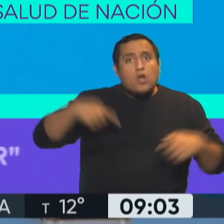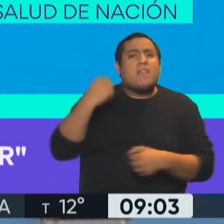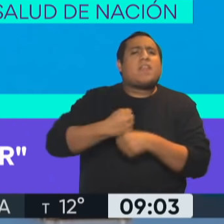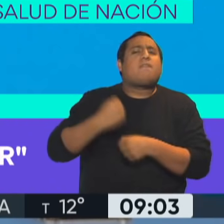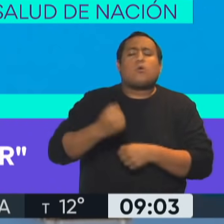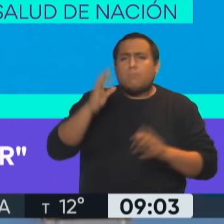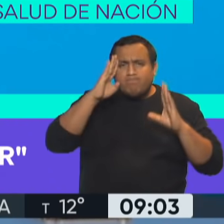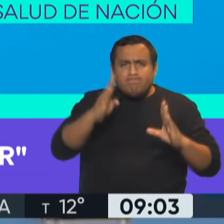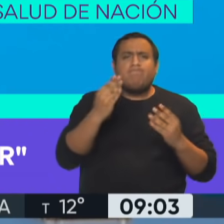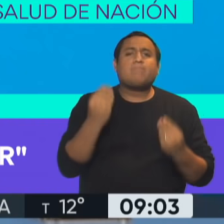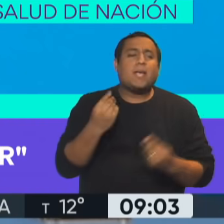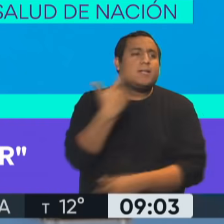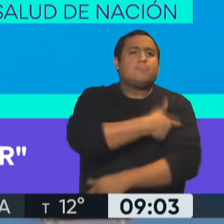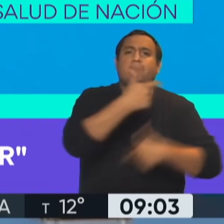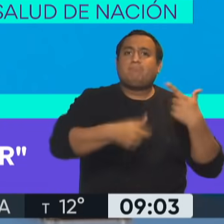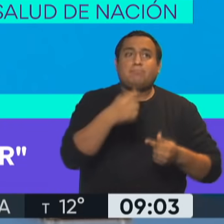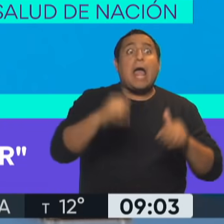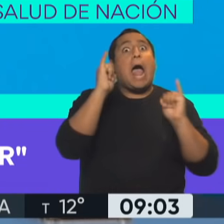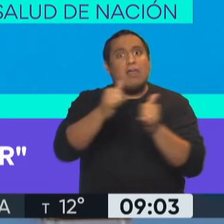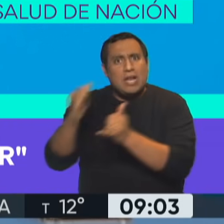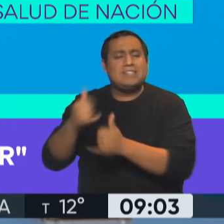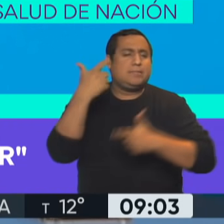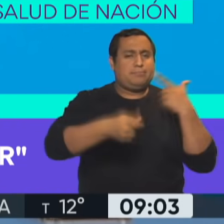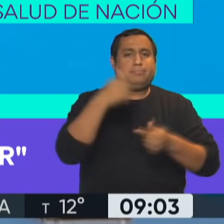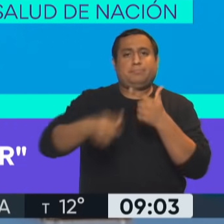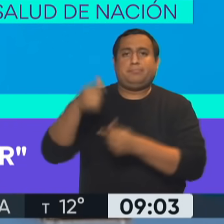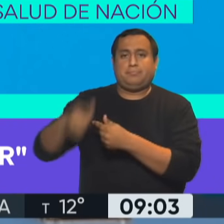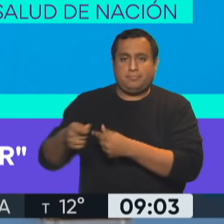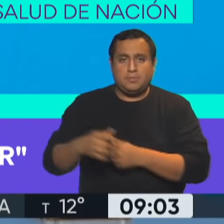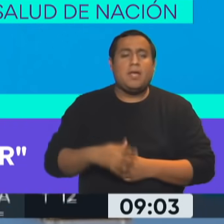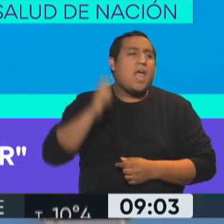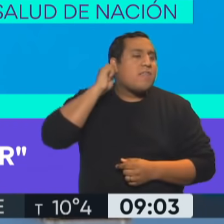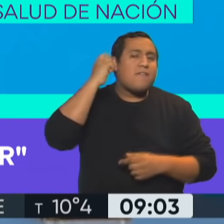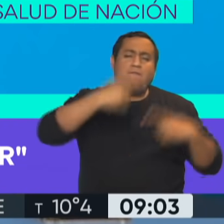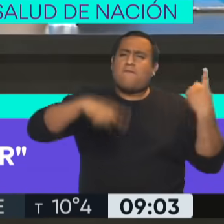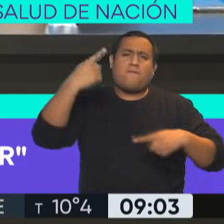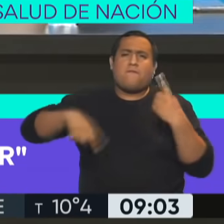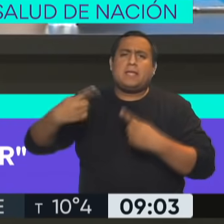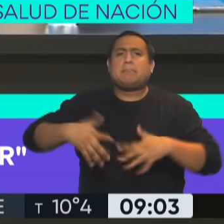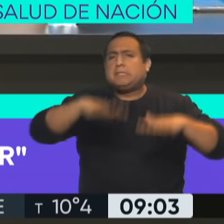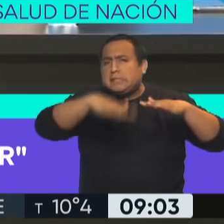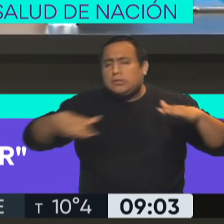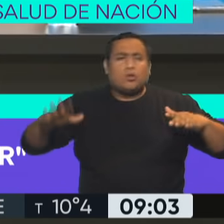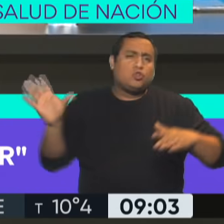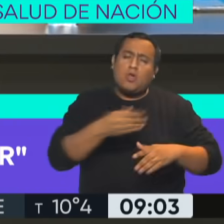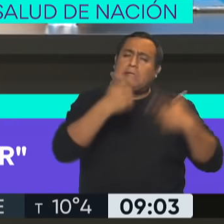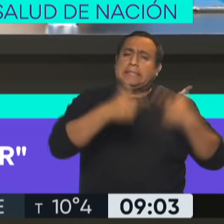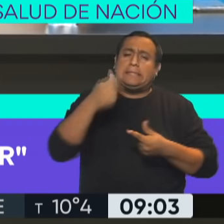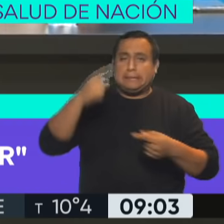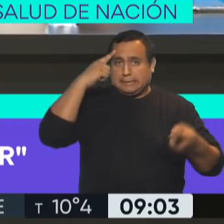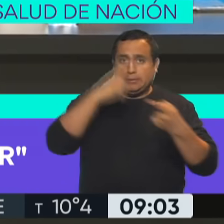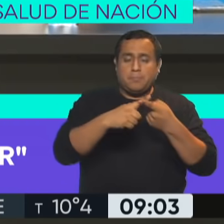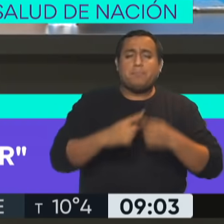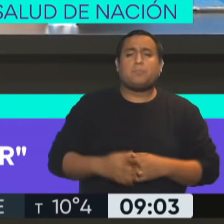seguir vacunando, captar a los adolescentes y ampliar la mayor cantidad de etapas de la vida que se pueda. En relación a los